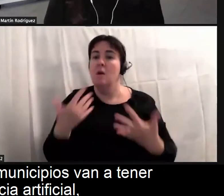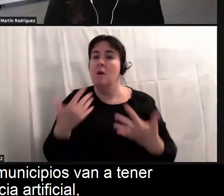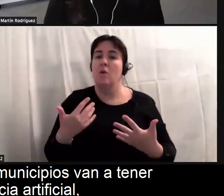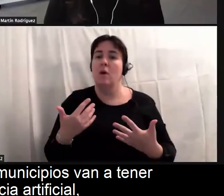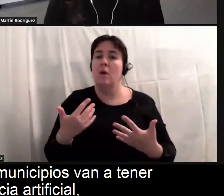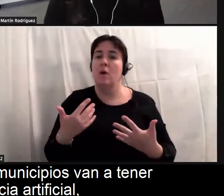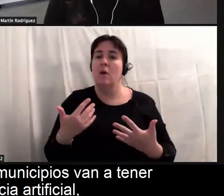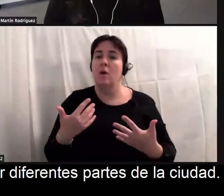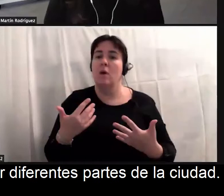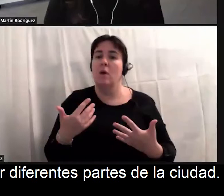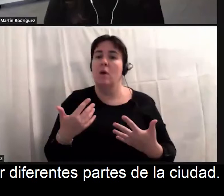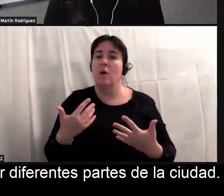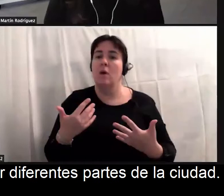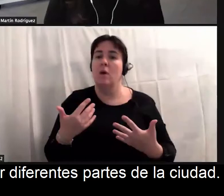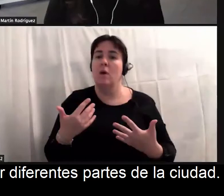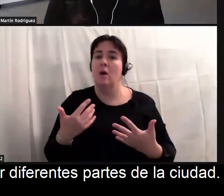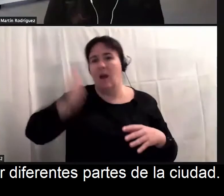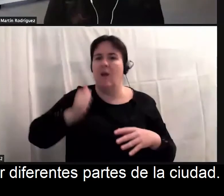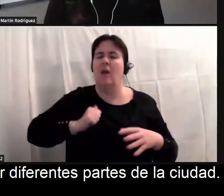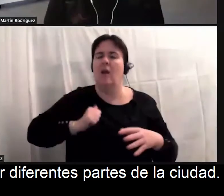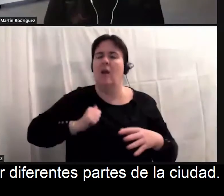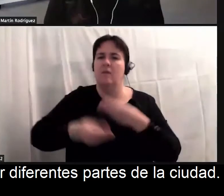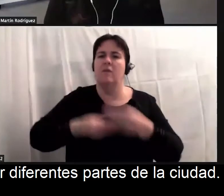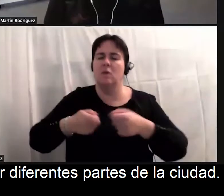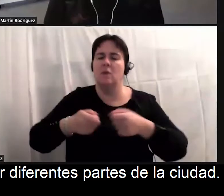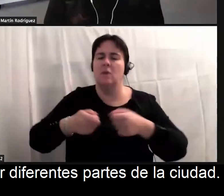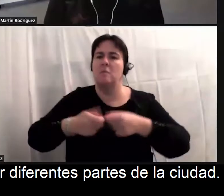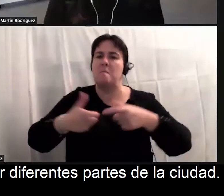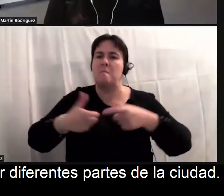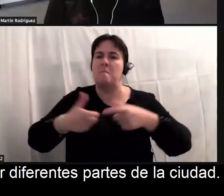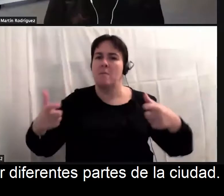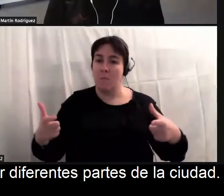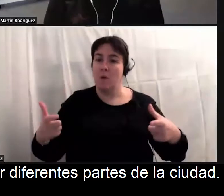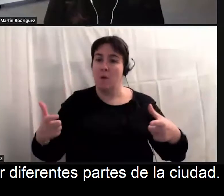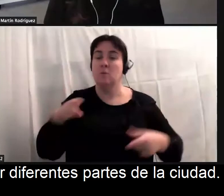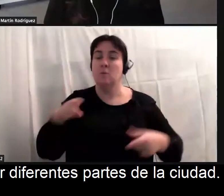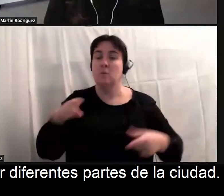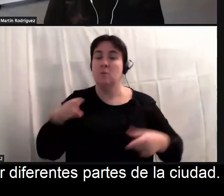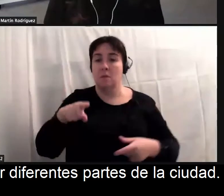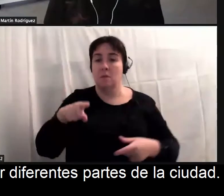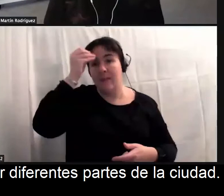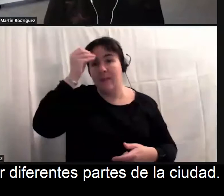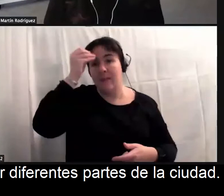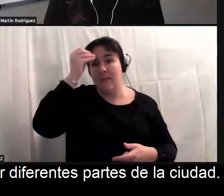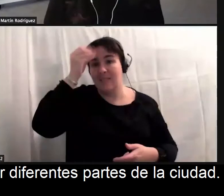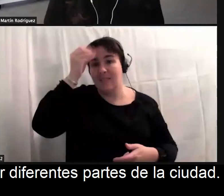artificial. Y esa inteligencia artificial va a poder decidir o